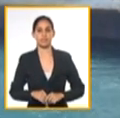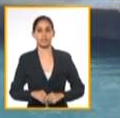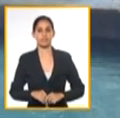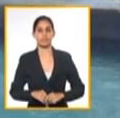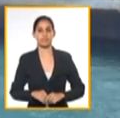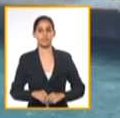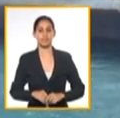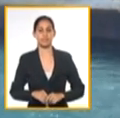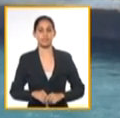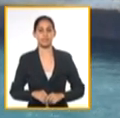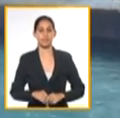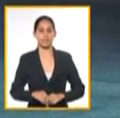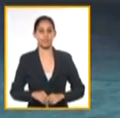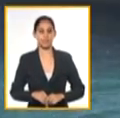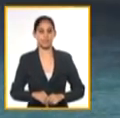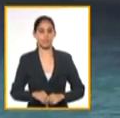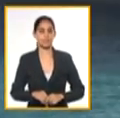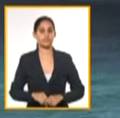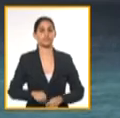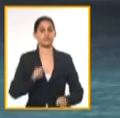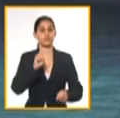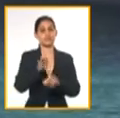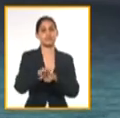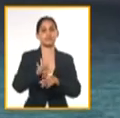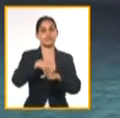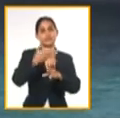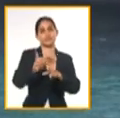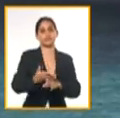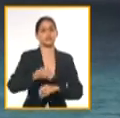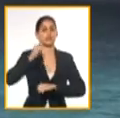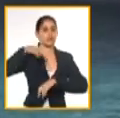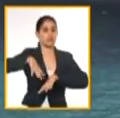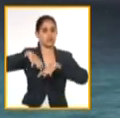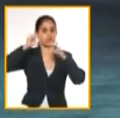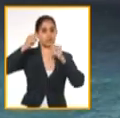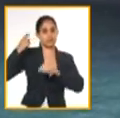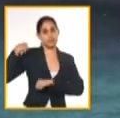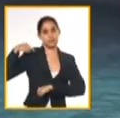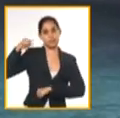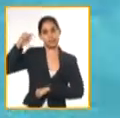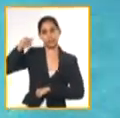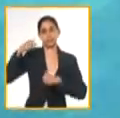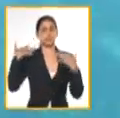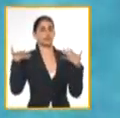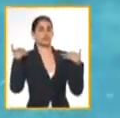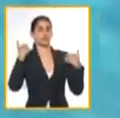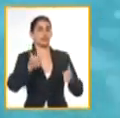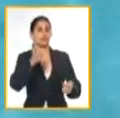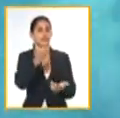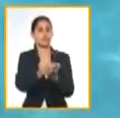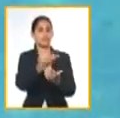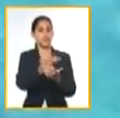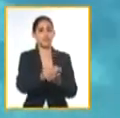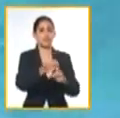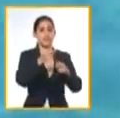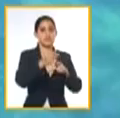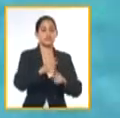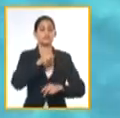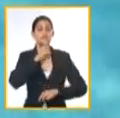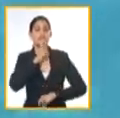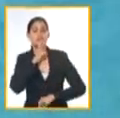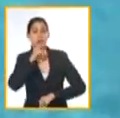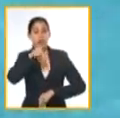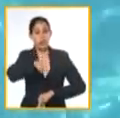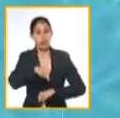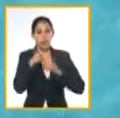A partir de la desconexión del sistema eléctrico, la Organización Superior de Dirección Empresarial de Aguas y Saneamiento